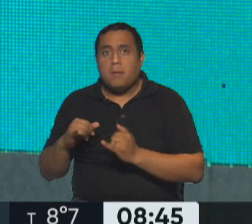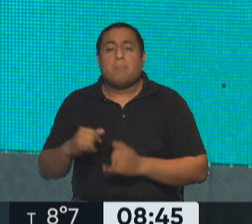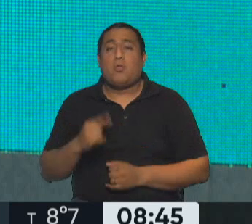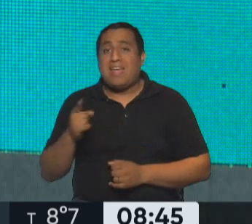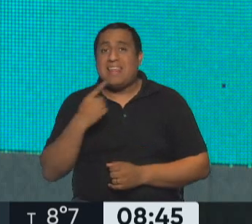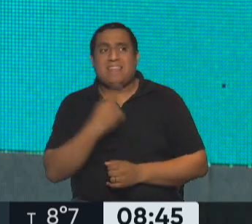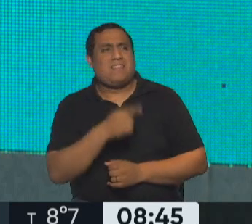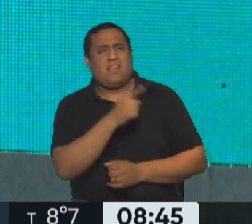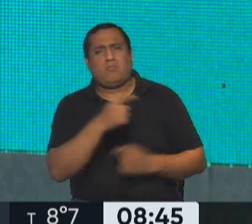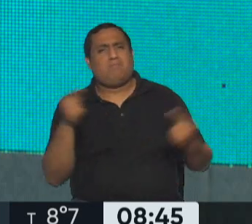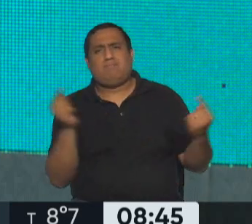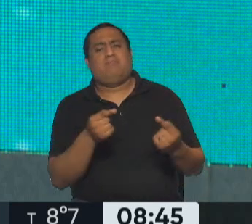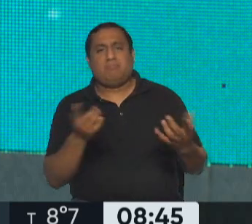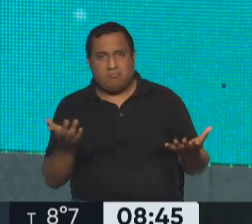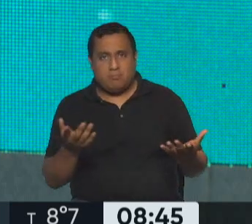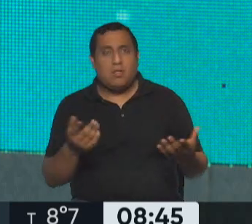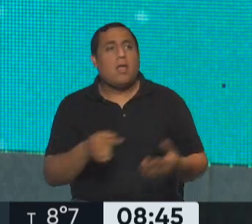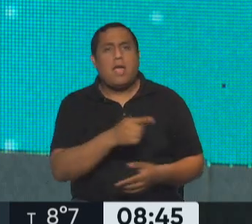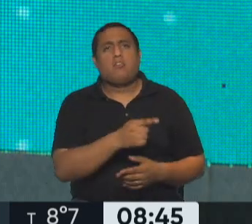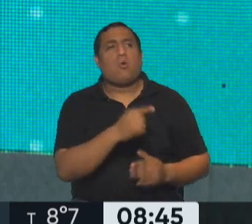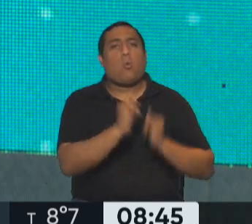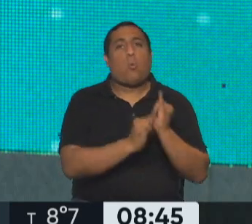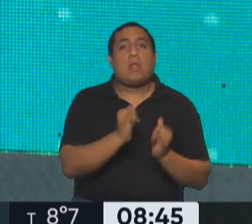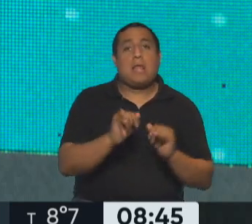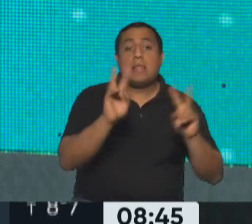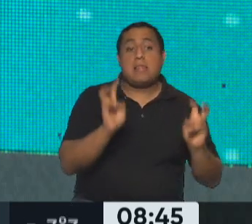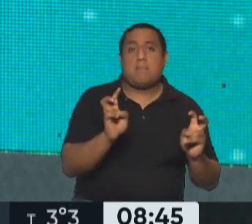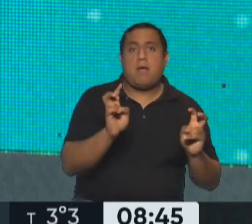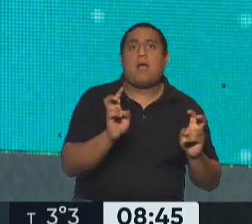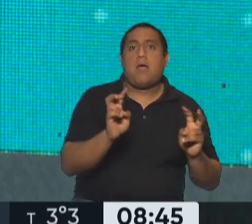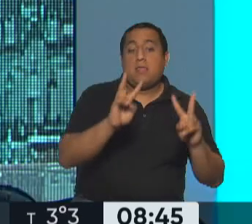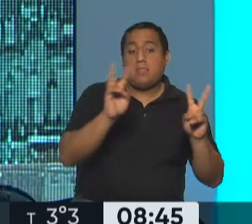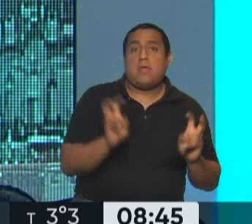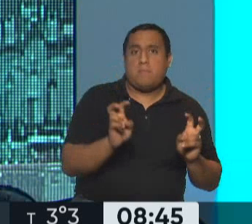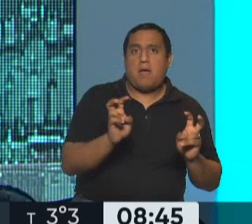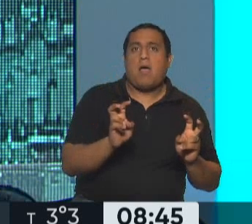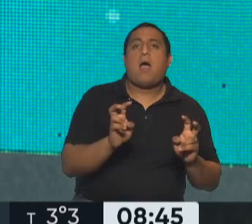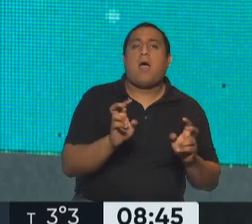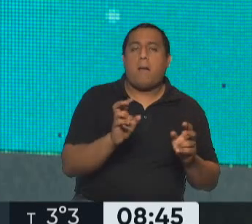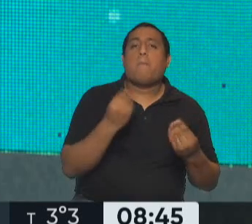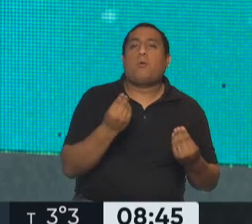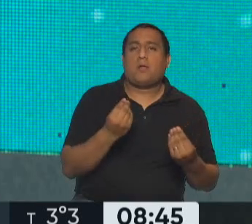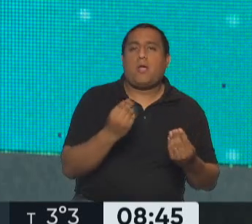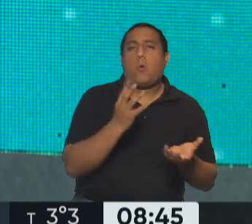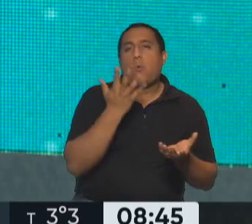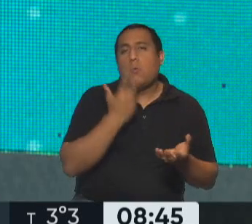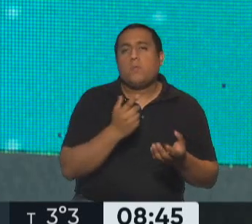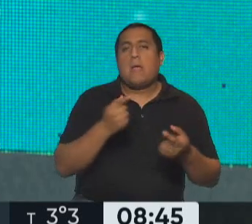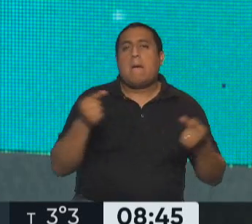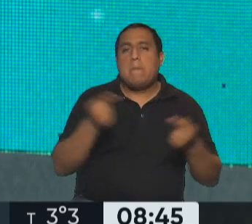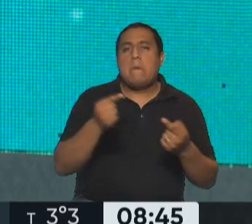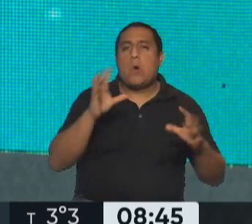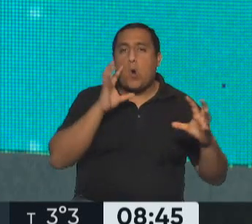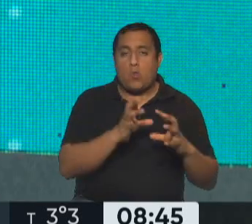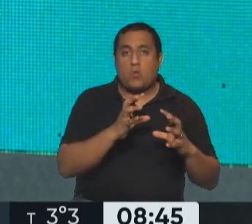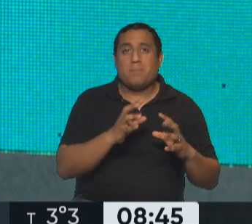¿no? Como dirigir un discurso, dirigir un tema hacia un tema partidario. Lo cierto también es que en el marco de lo que sucedió en